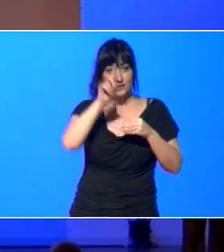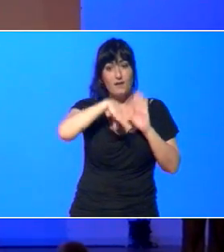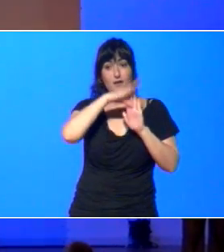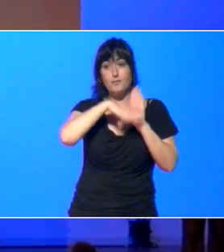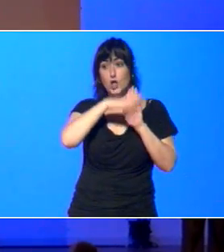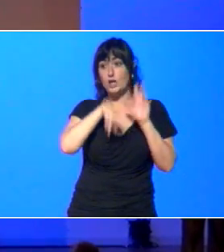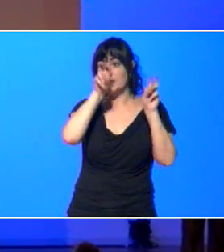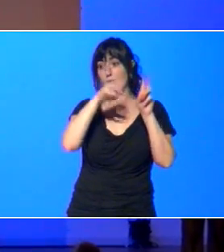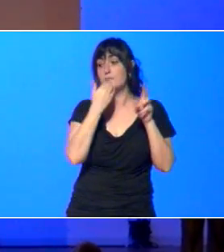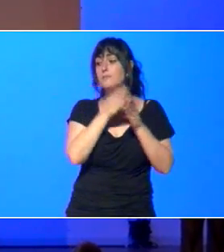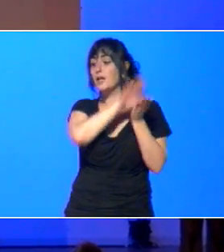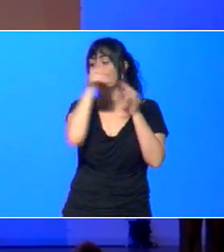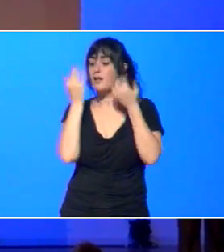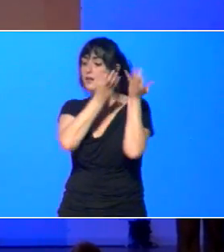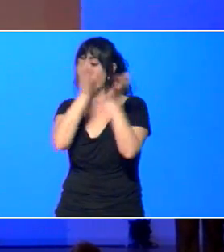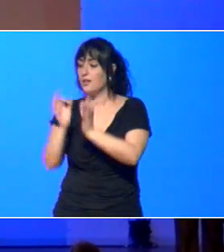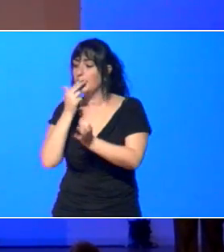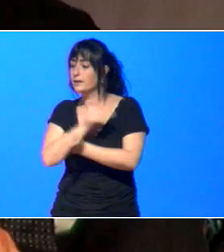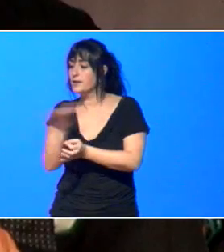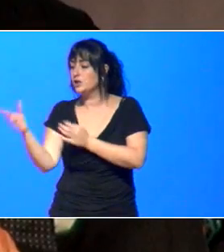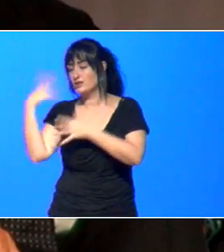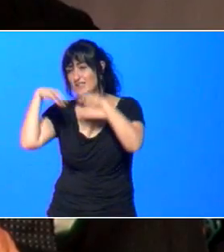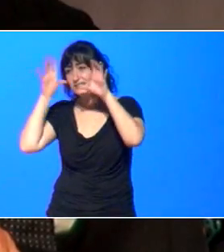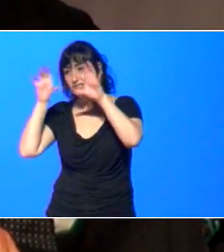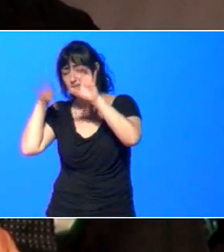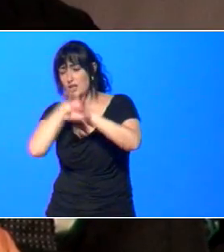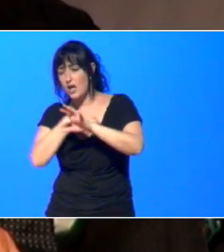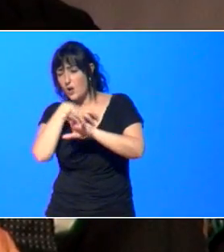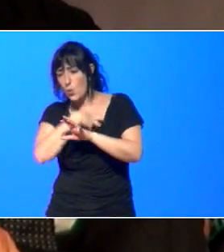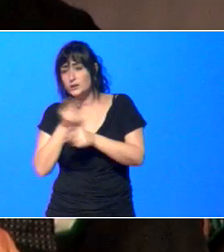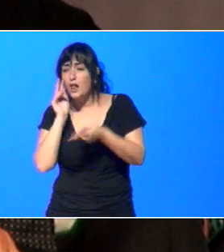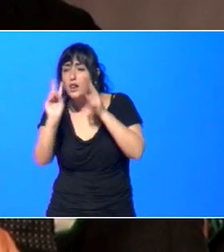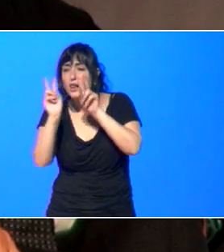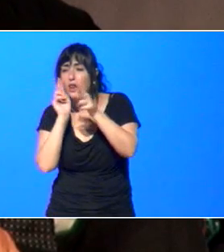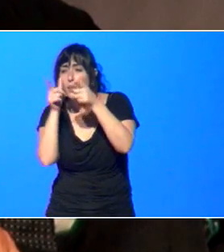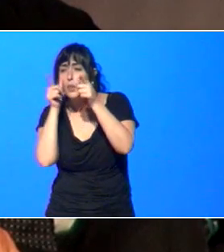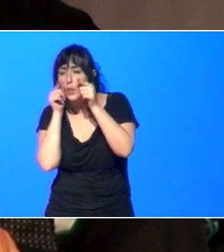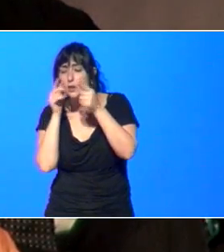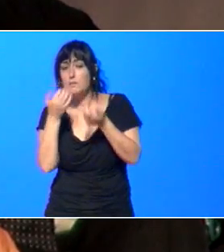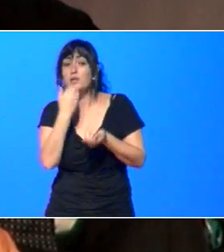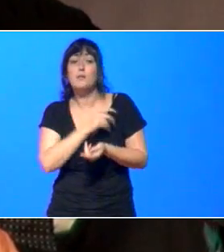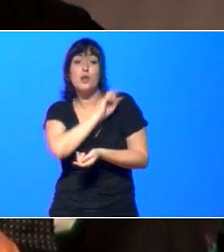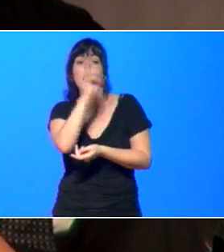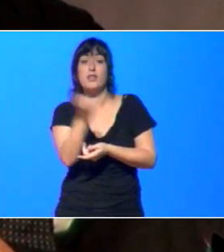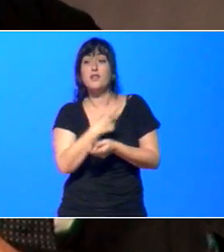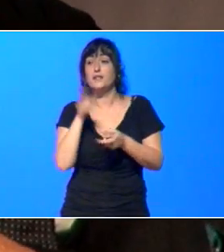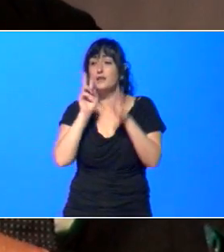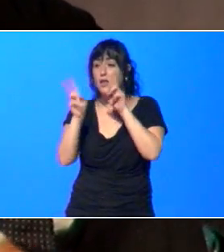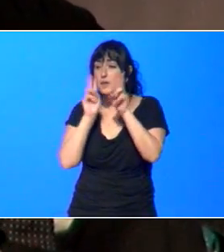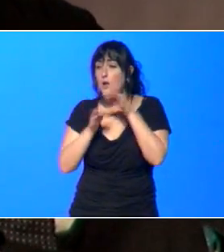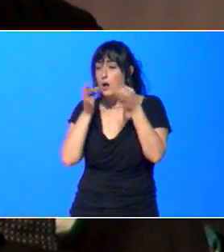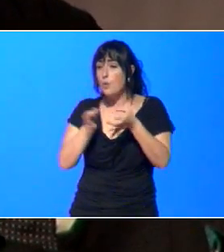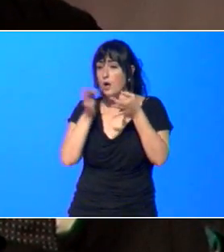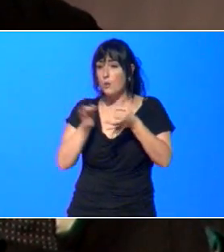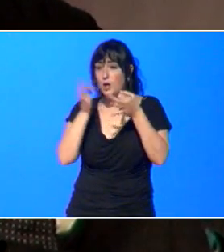con dificultades de aprendizaje o de visualización, que los niños con diversidad visual no tengan que estudiar siempre en